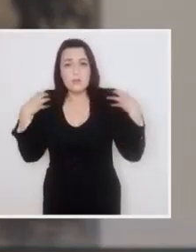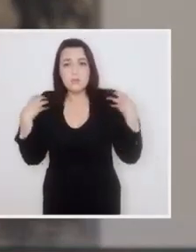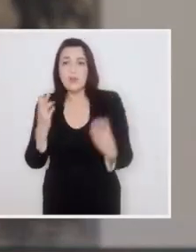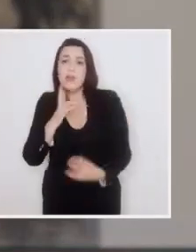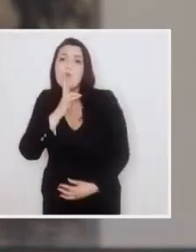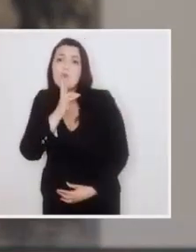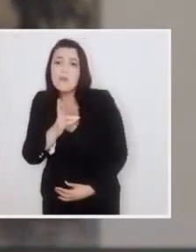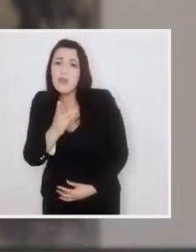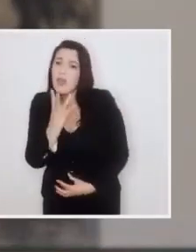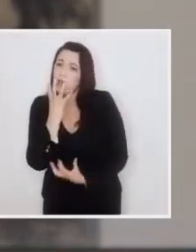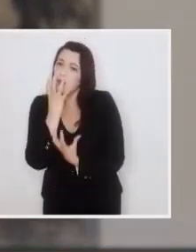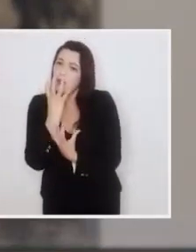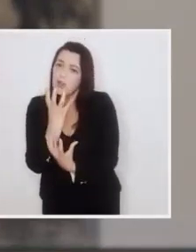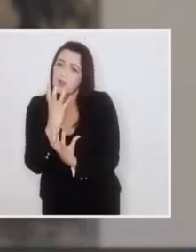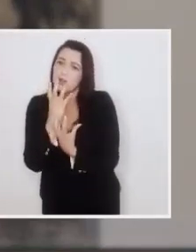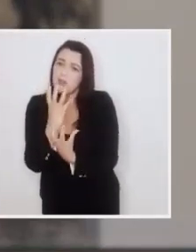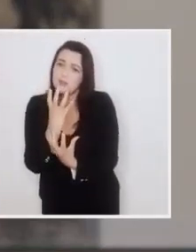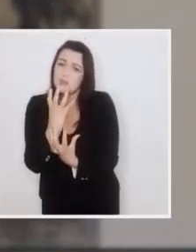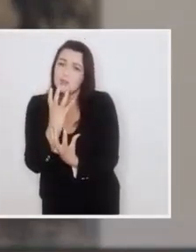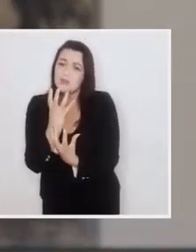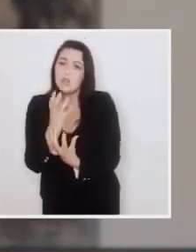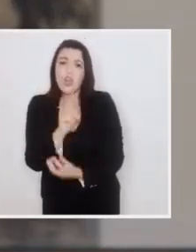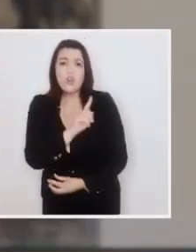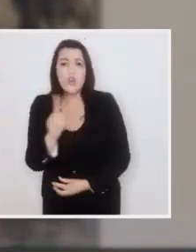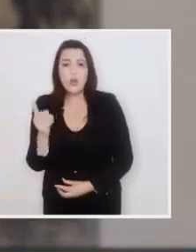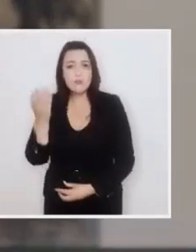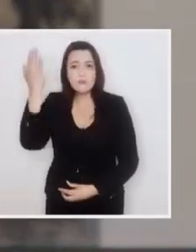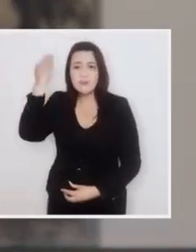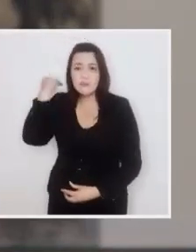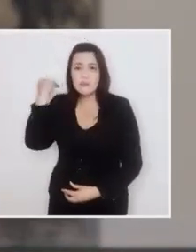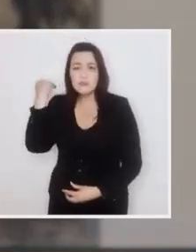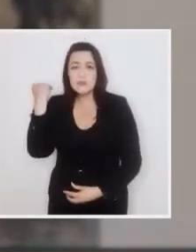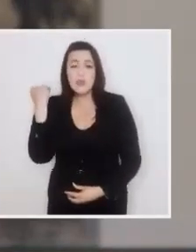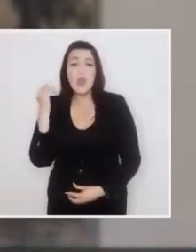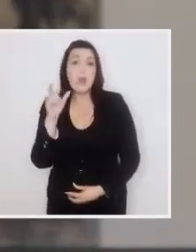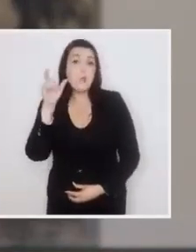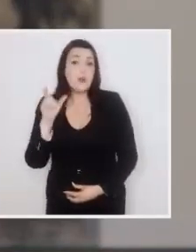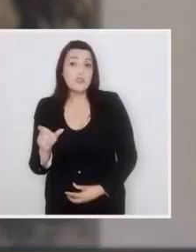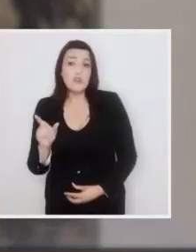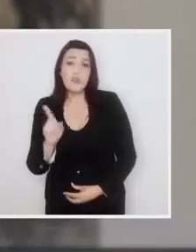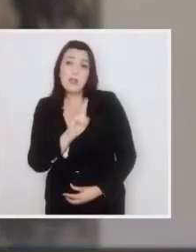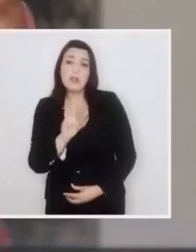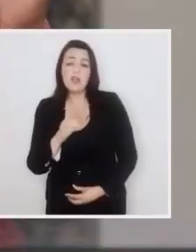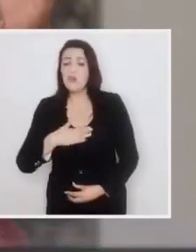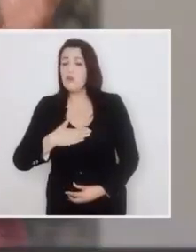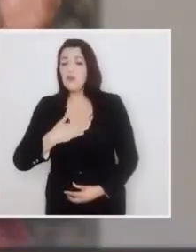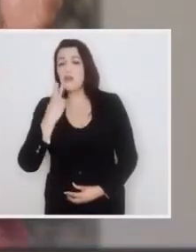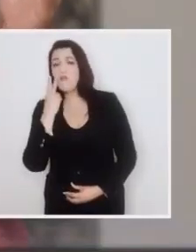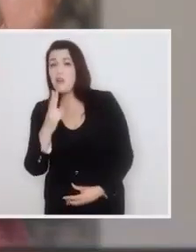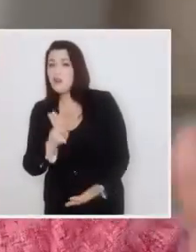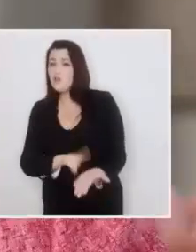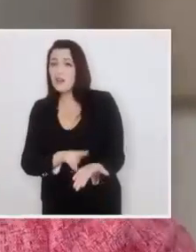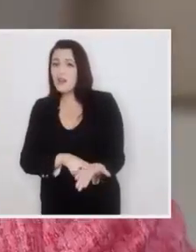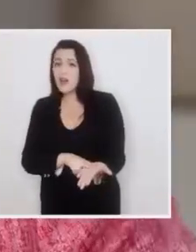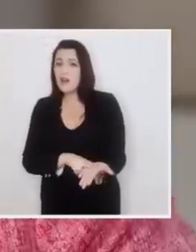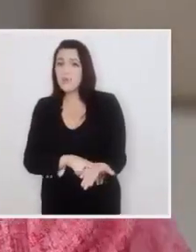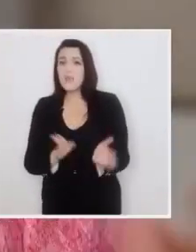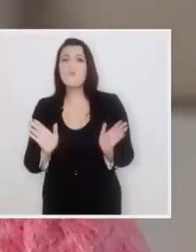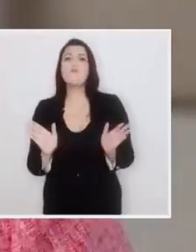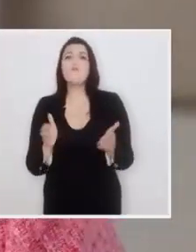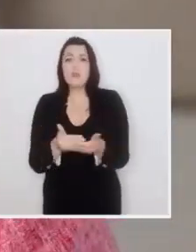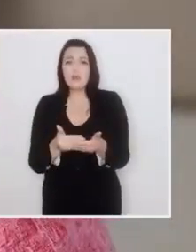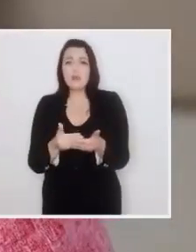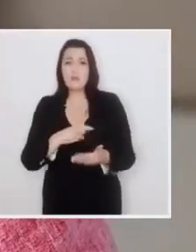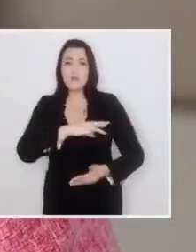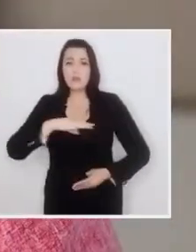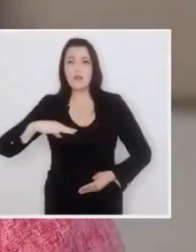de responder a ese clamor. No permitir la vuelta atrás. Aquel que quiere cerrar los ojos a la realidad, que busca cerrar